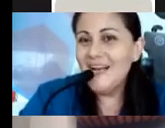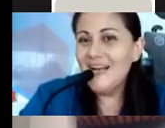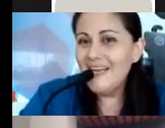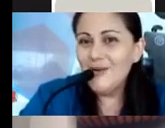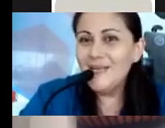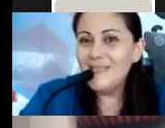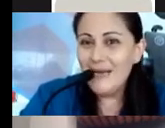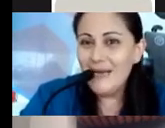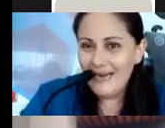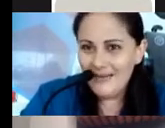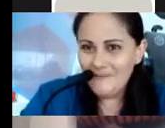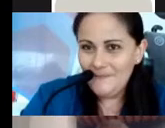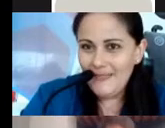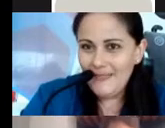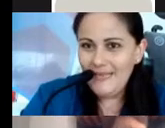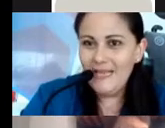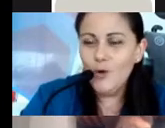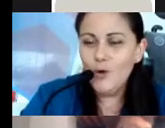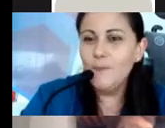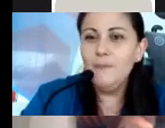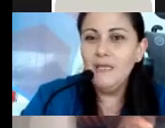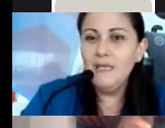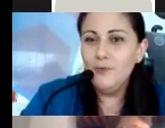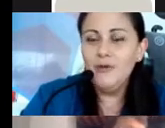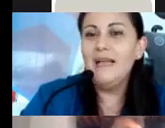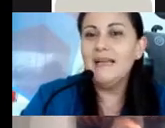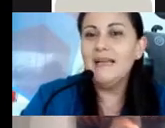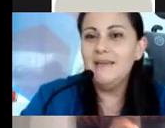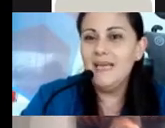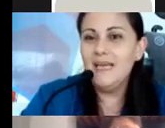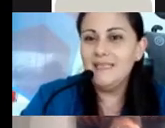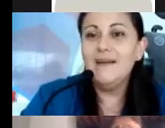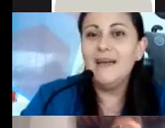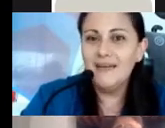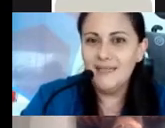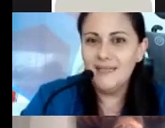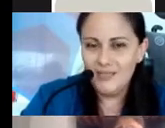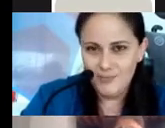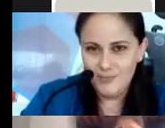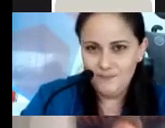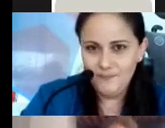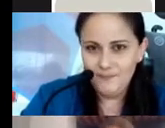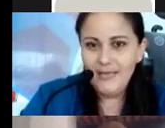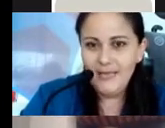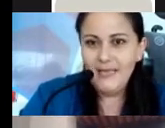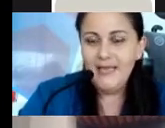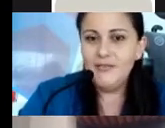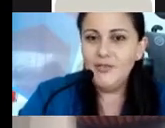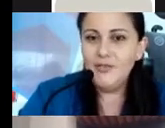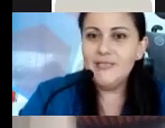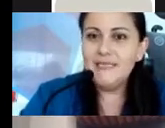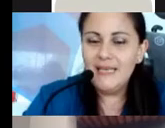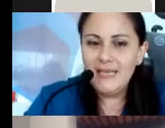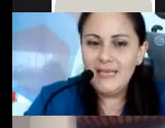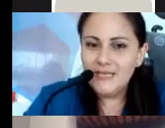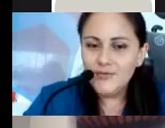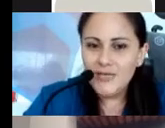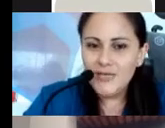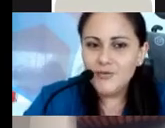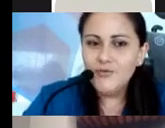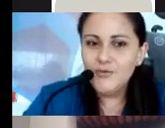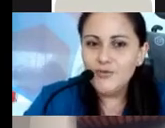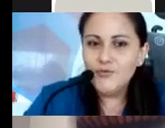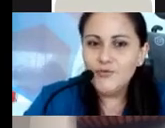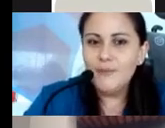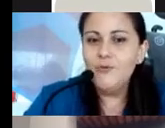eso se le va a caer en una semana y el cuerpo mismo y la gravedad se va a encargar de eso. Entonces, en esos